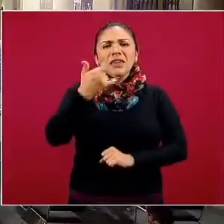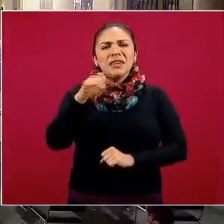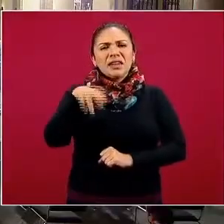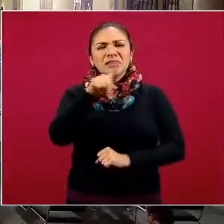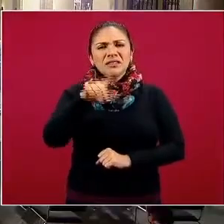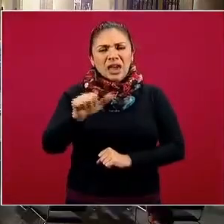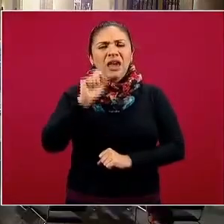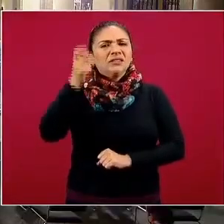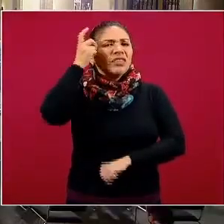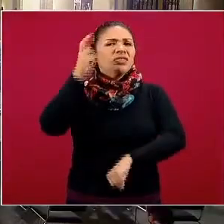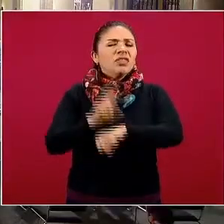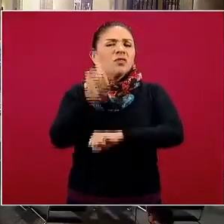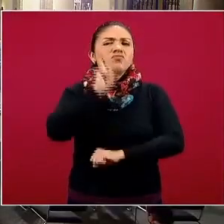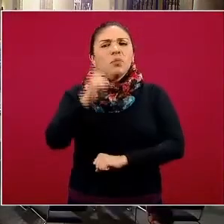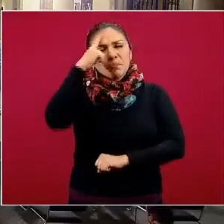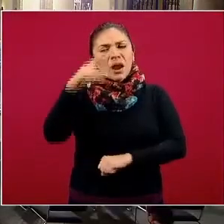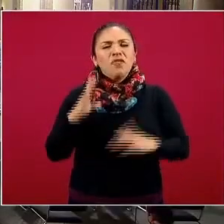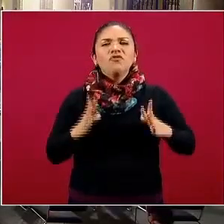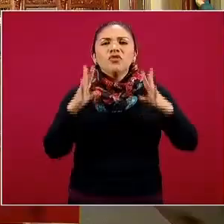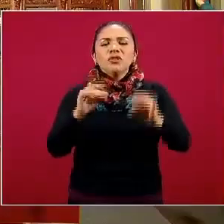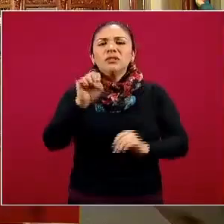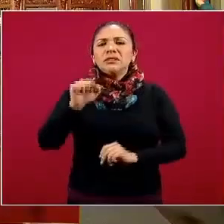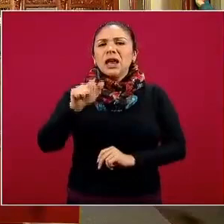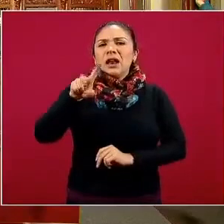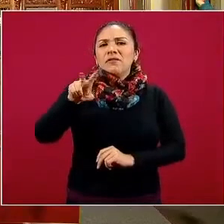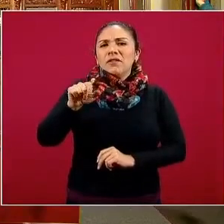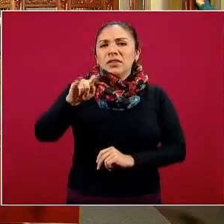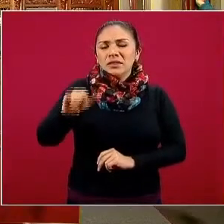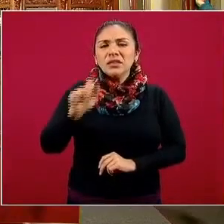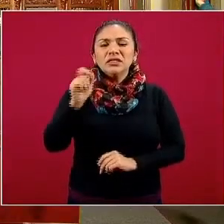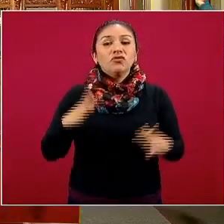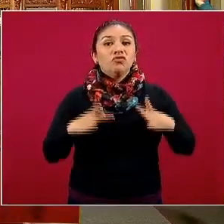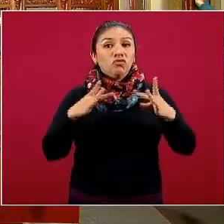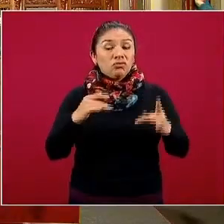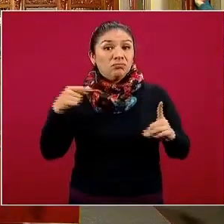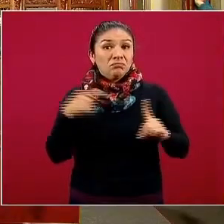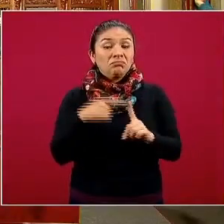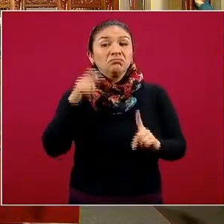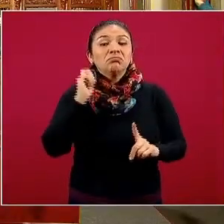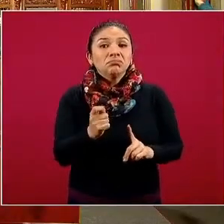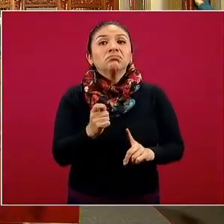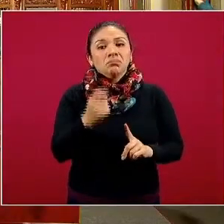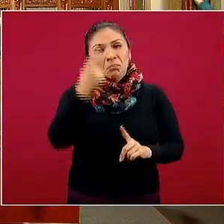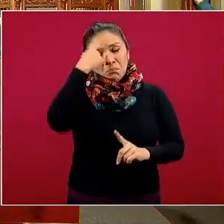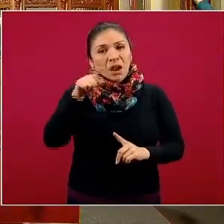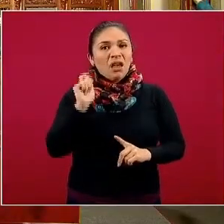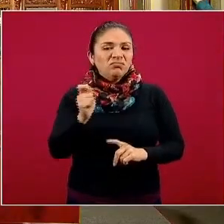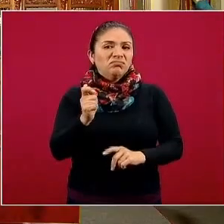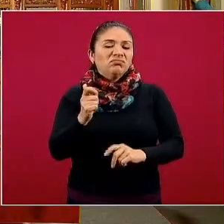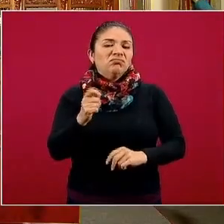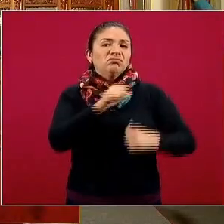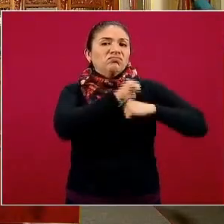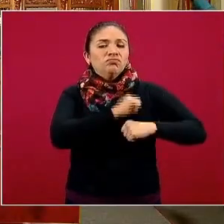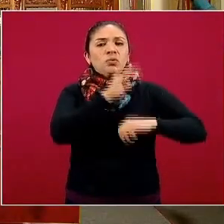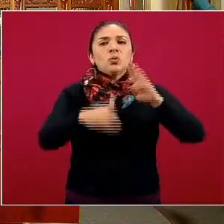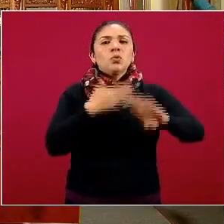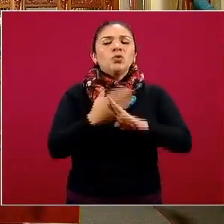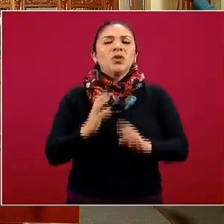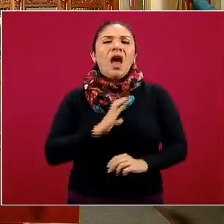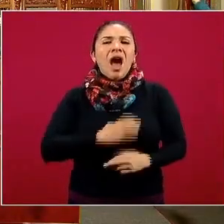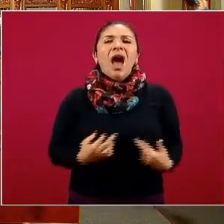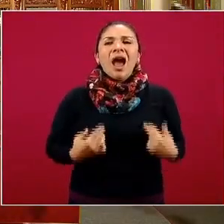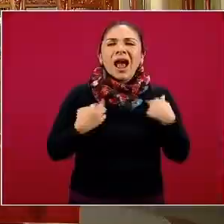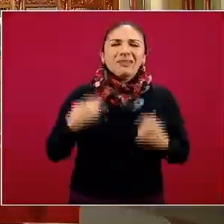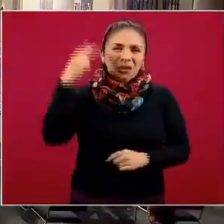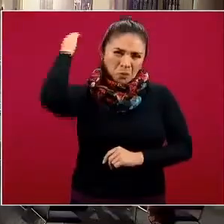Alonso, quien es directora de la Fundación Salvati, fundación que dirige o coordina el Frente Unido por el Cáncer